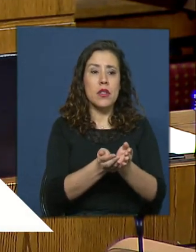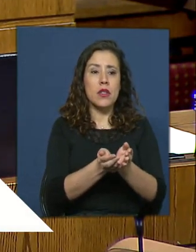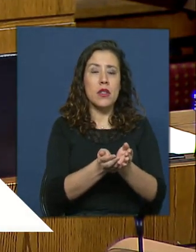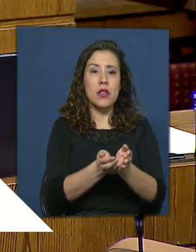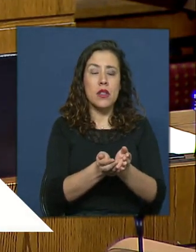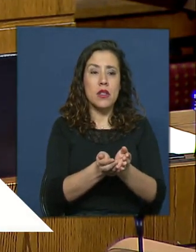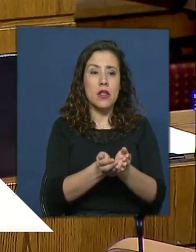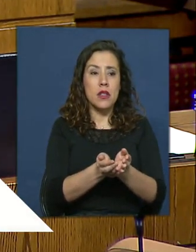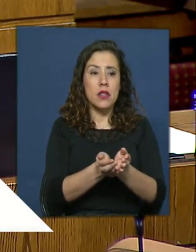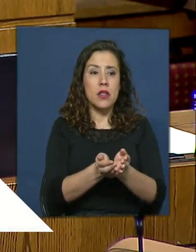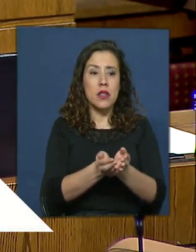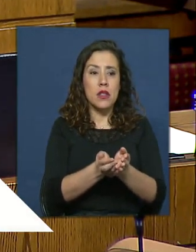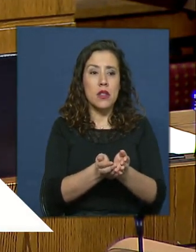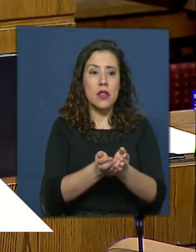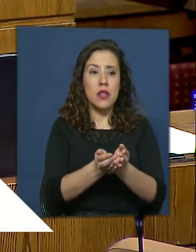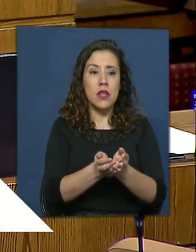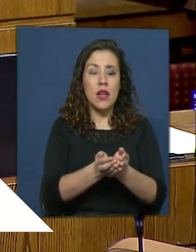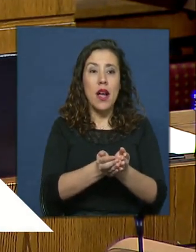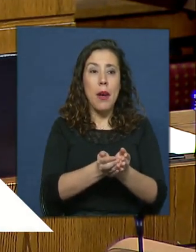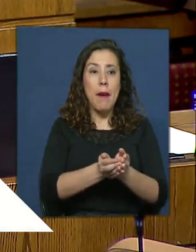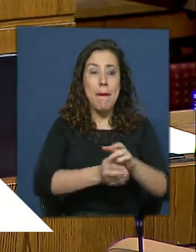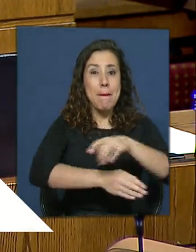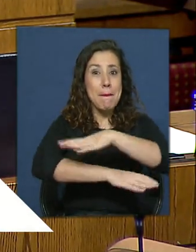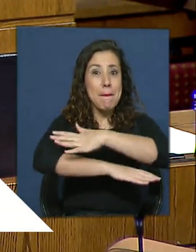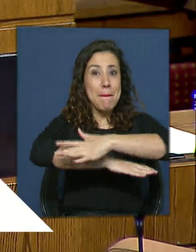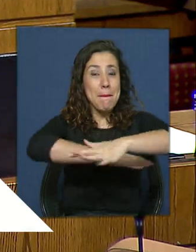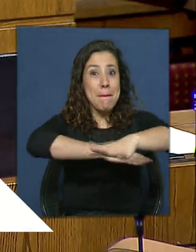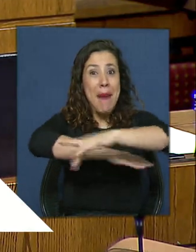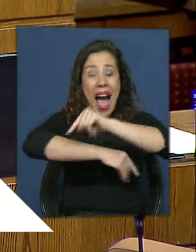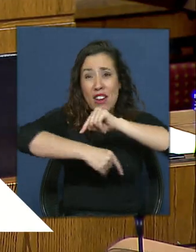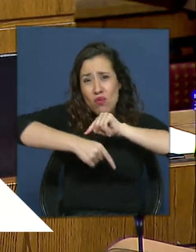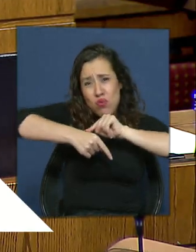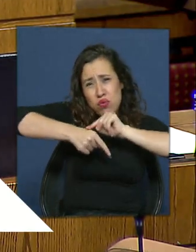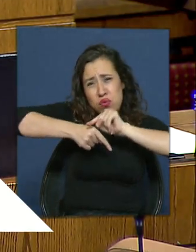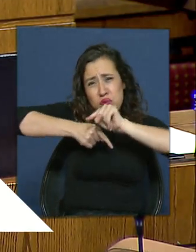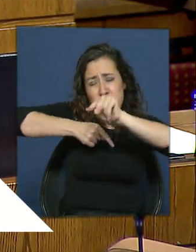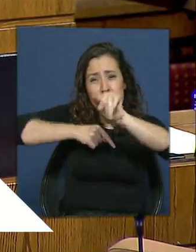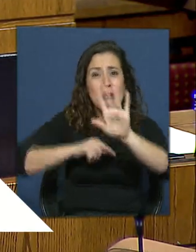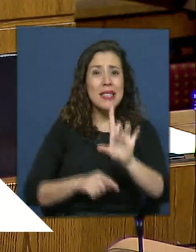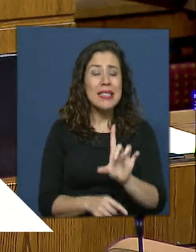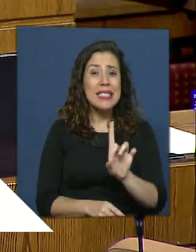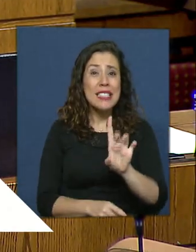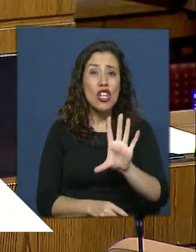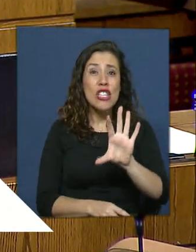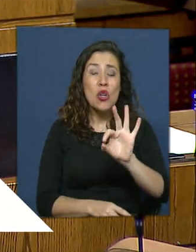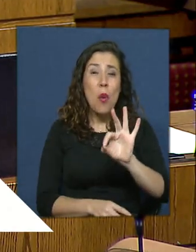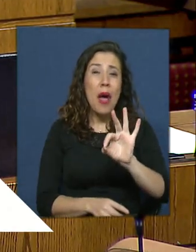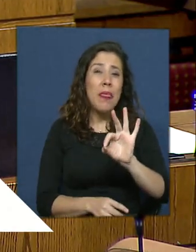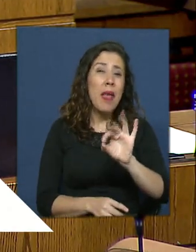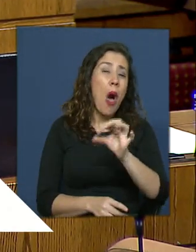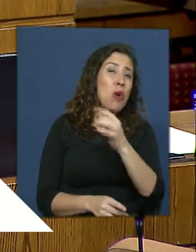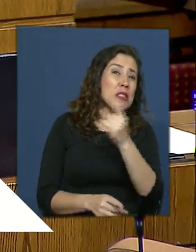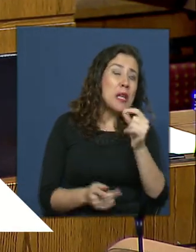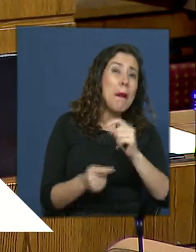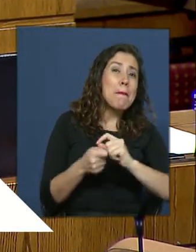se iban a más de 100 o 150 metros de la costa.